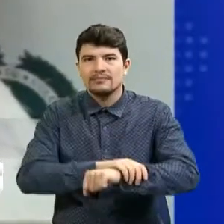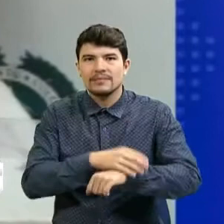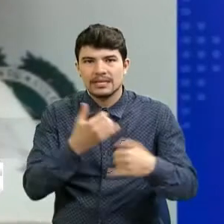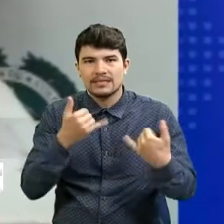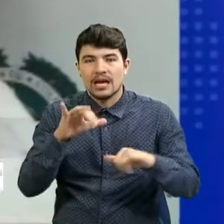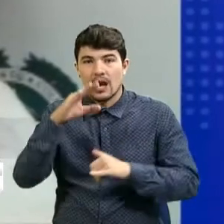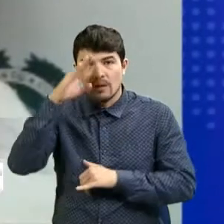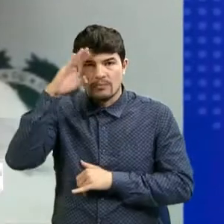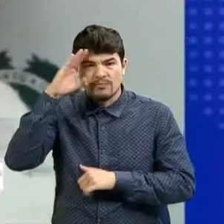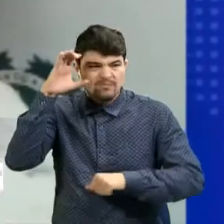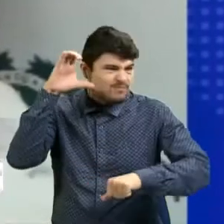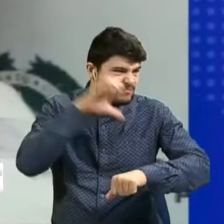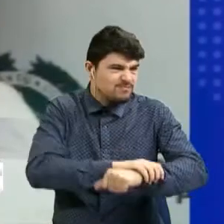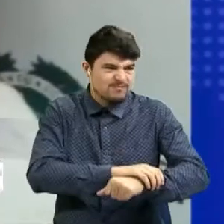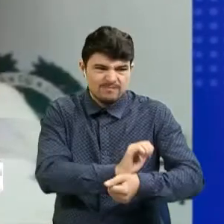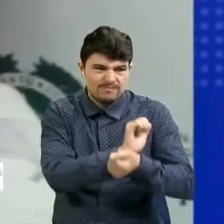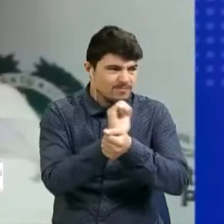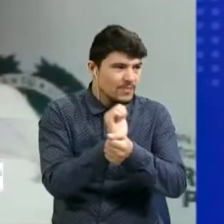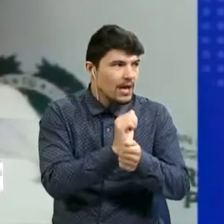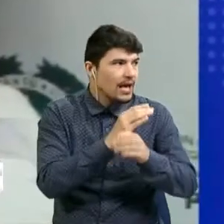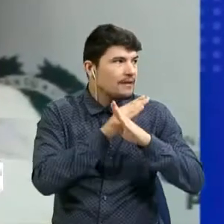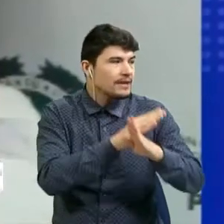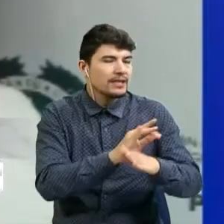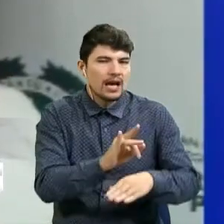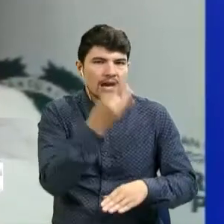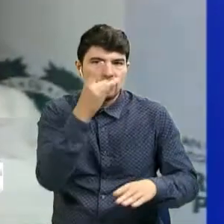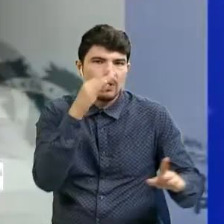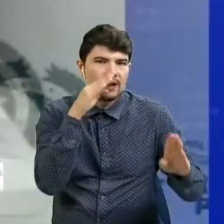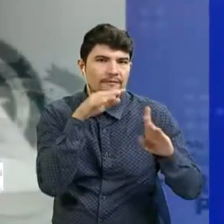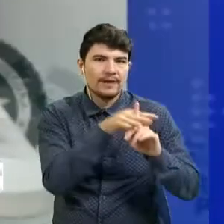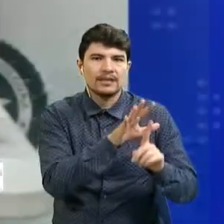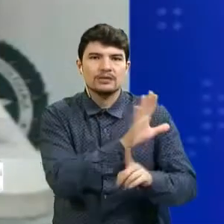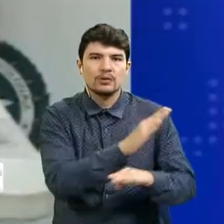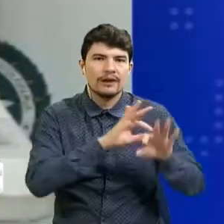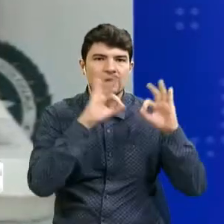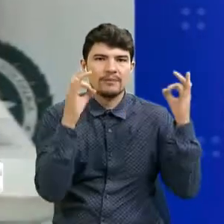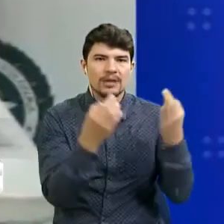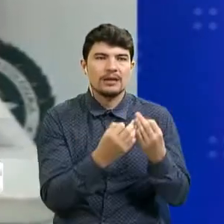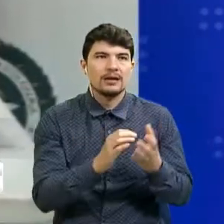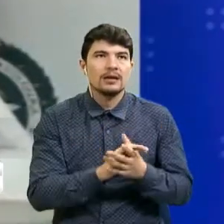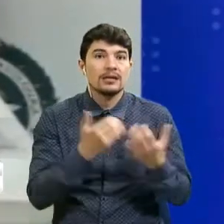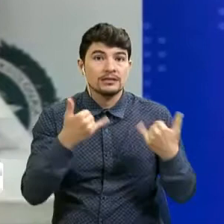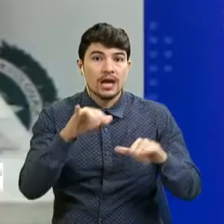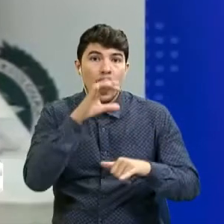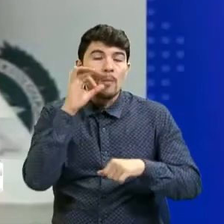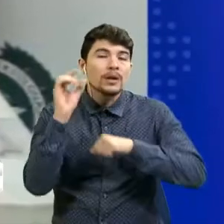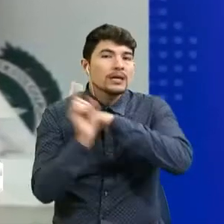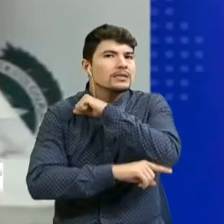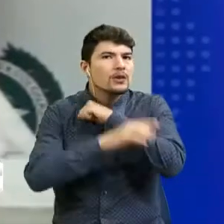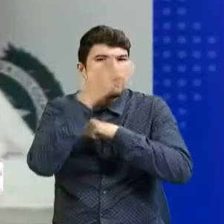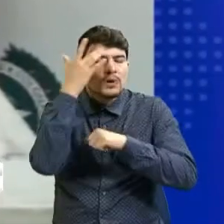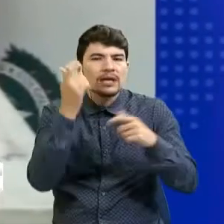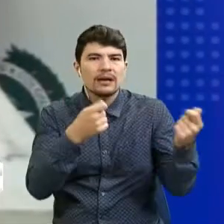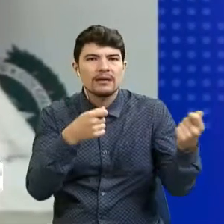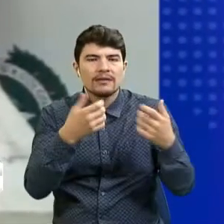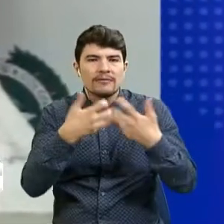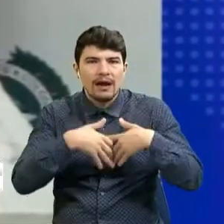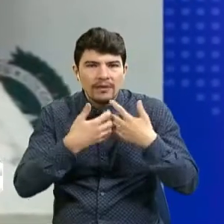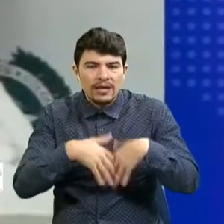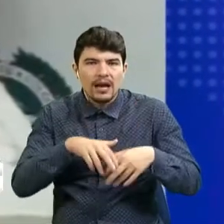los uniformados para evitar que hiciera más daño a sus familiares. Fue judicializado por el delito de tráfico,